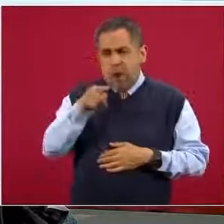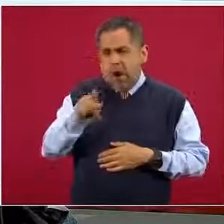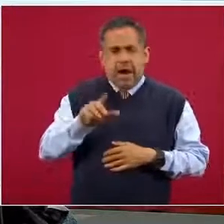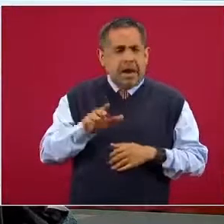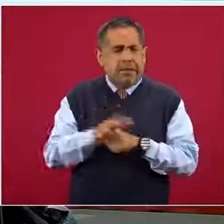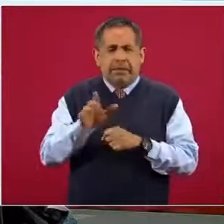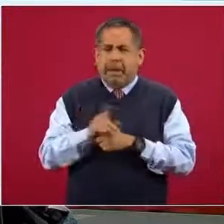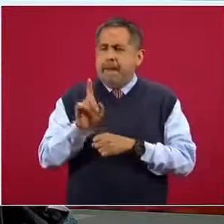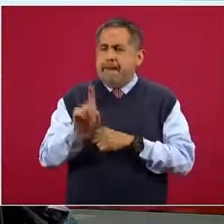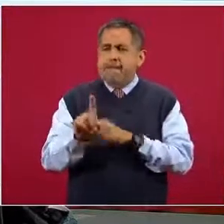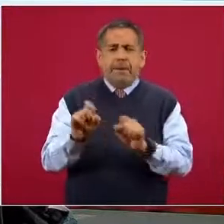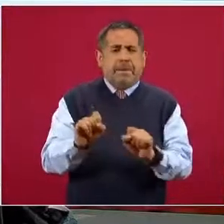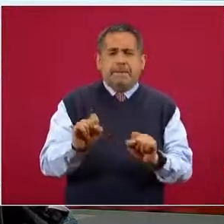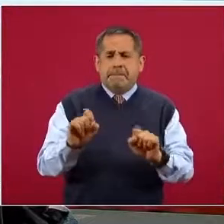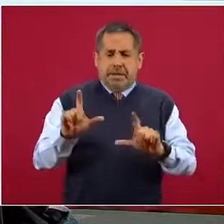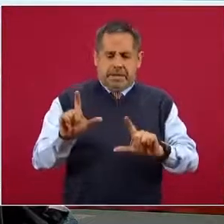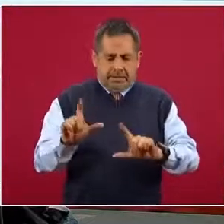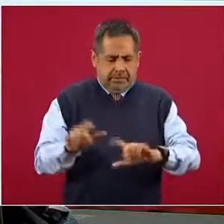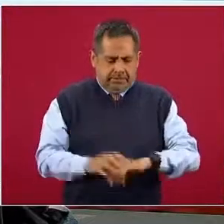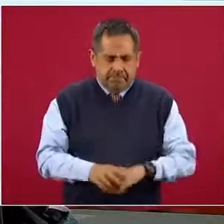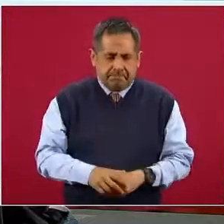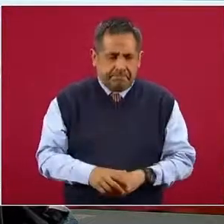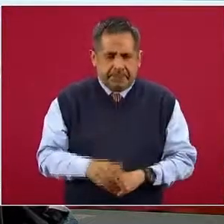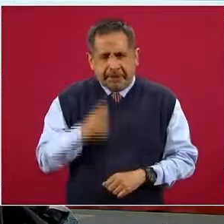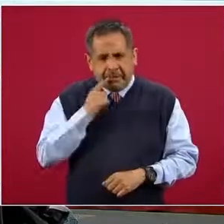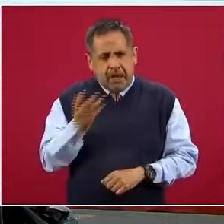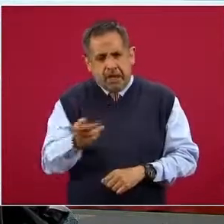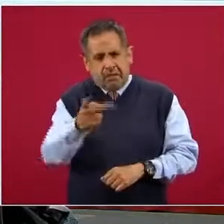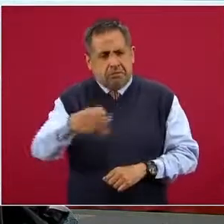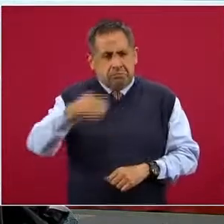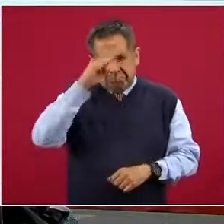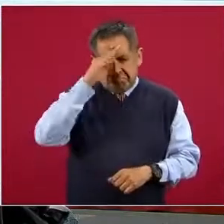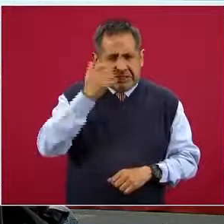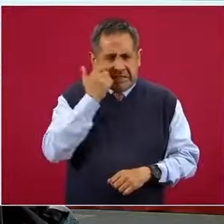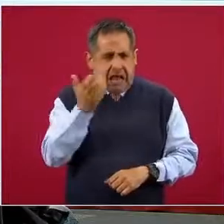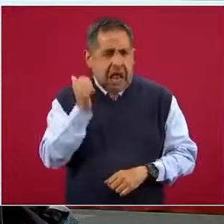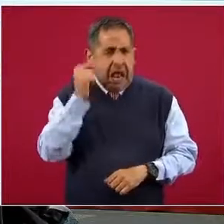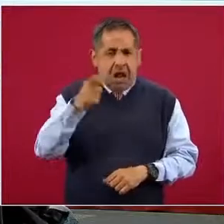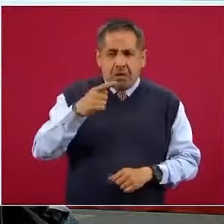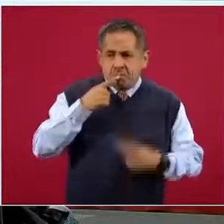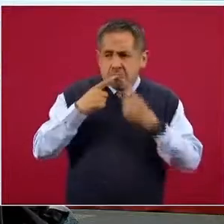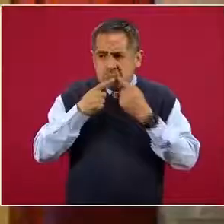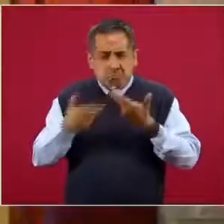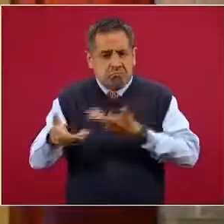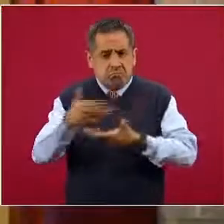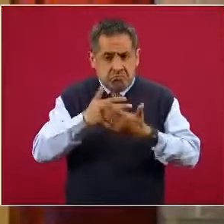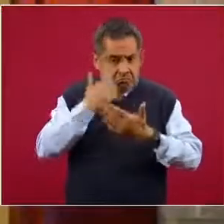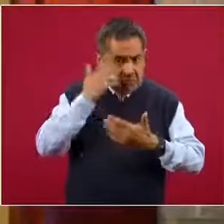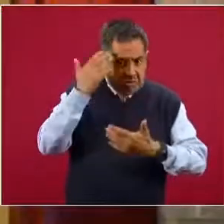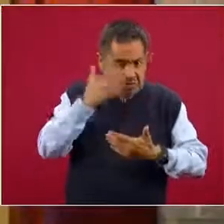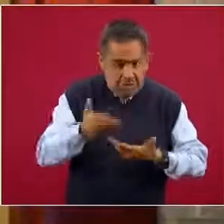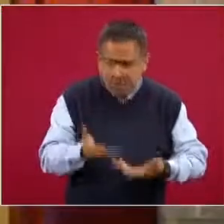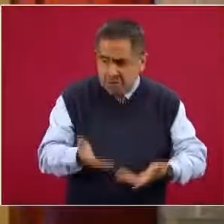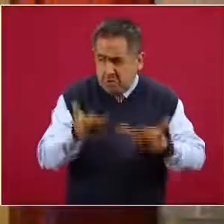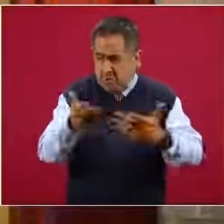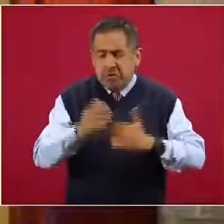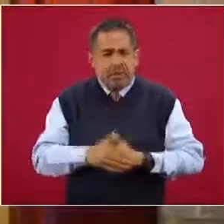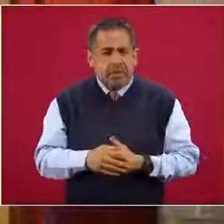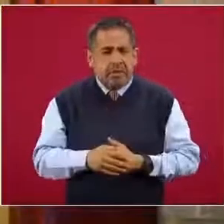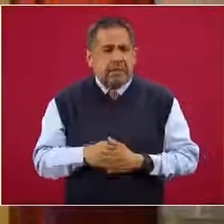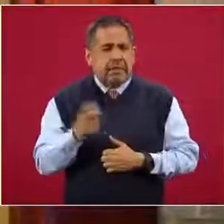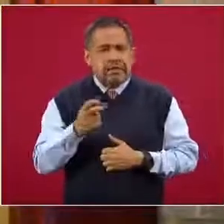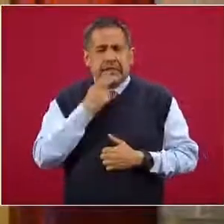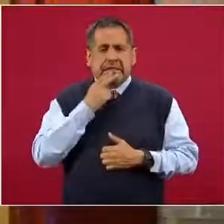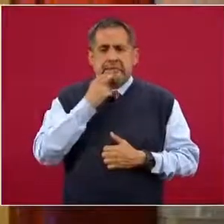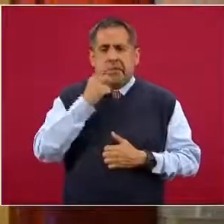México. Entonces están para la consulta de todas aquellas personas que lo puedan o que deseen llevarlas a cabo. Lógicamente,